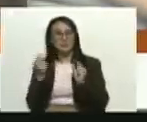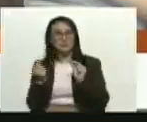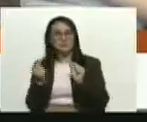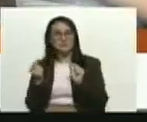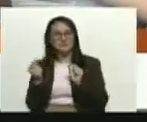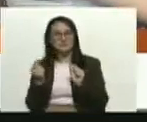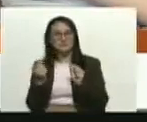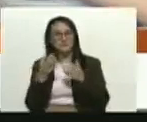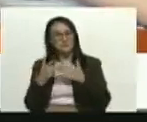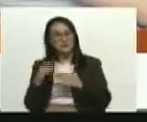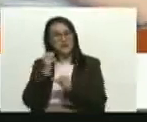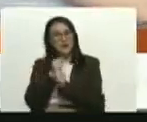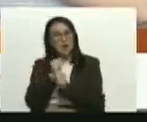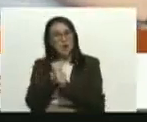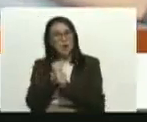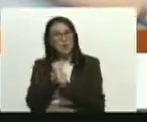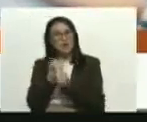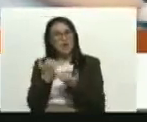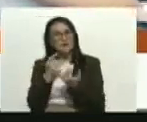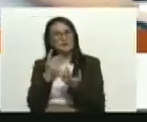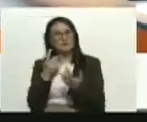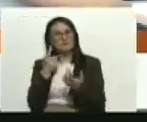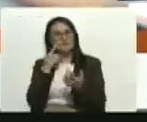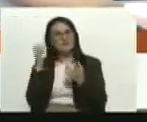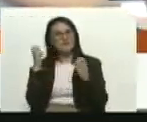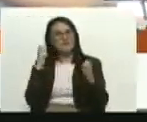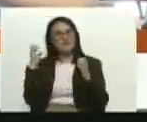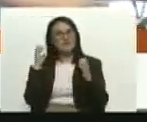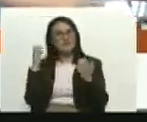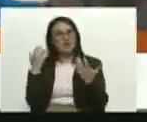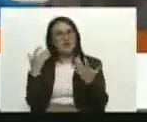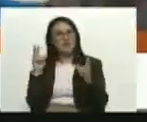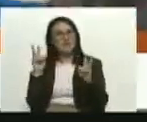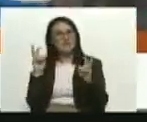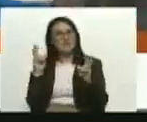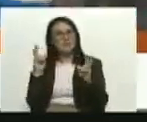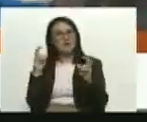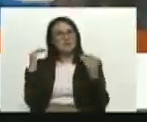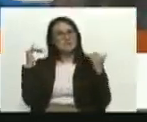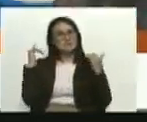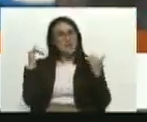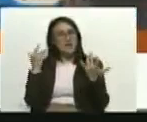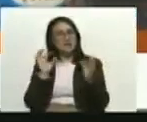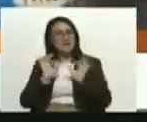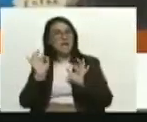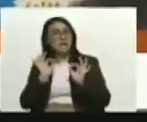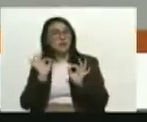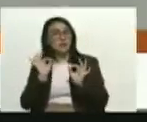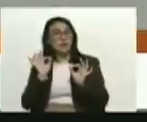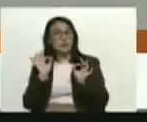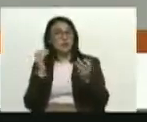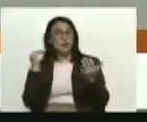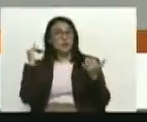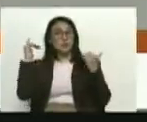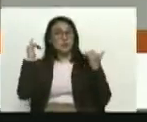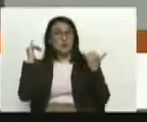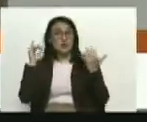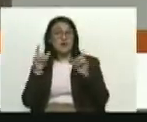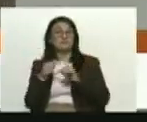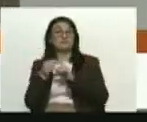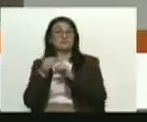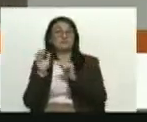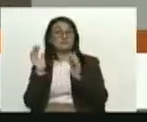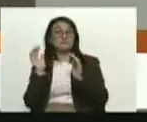solo a partir de las obras, sino acerca del festival y de la movida teatral. Este festival me parece que es algo